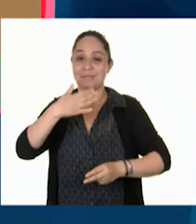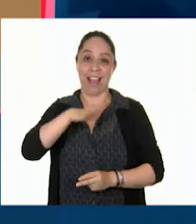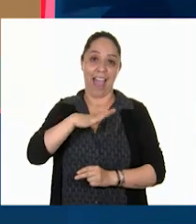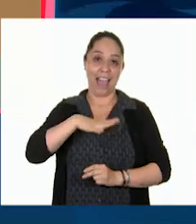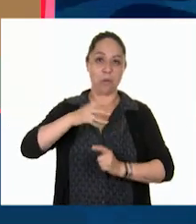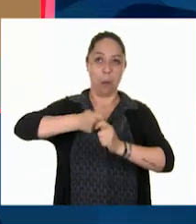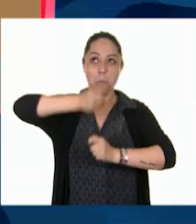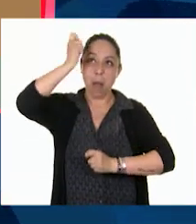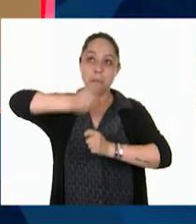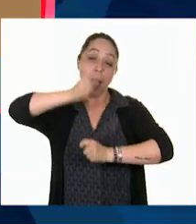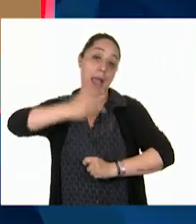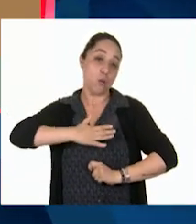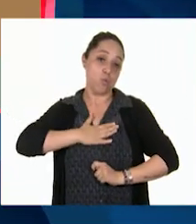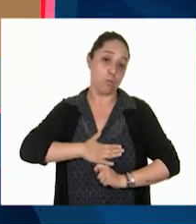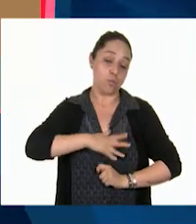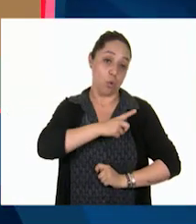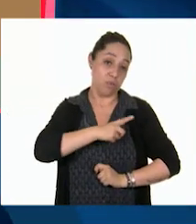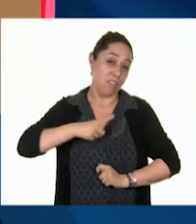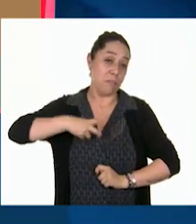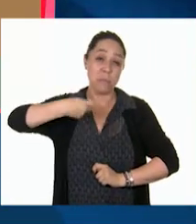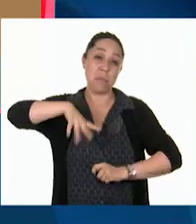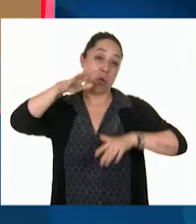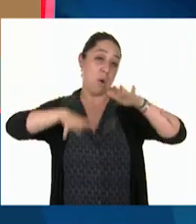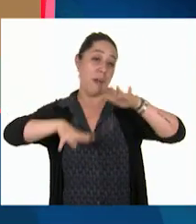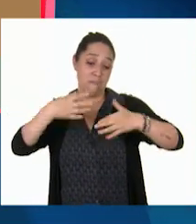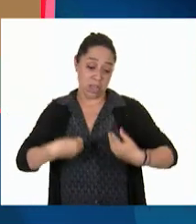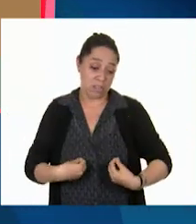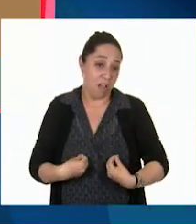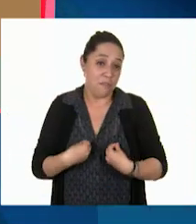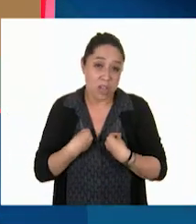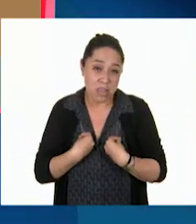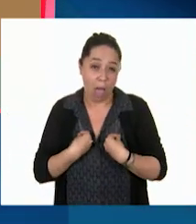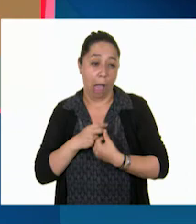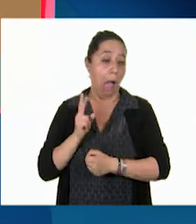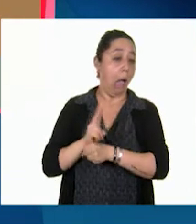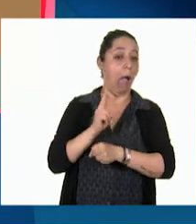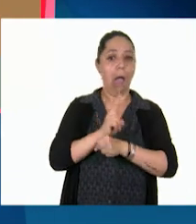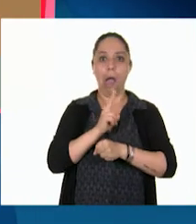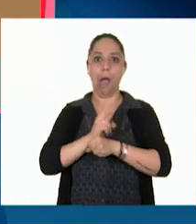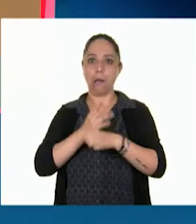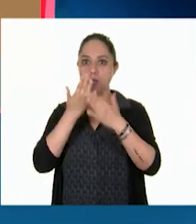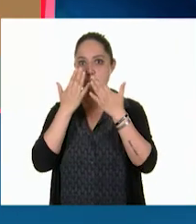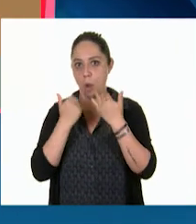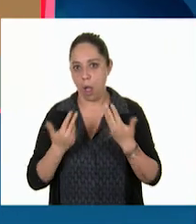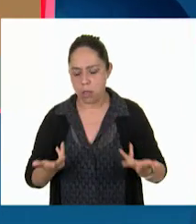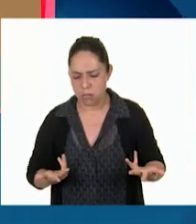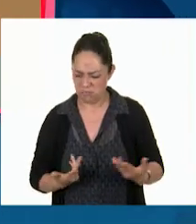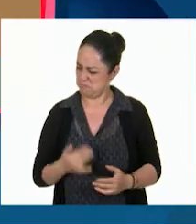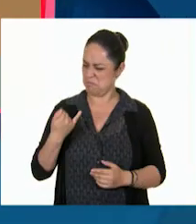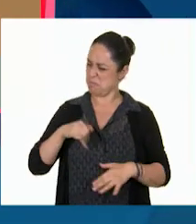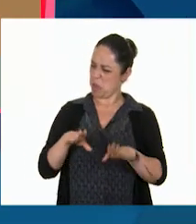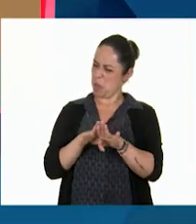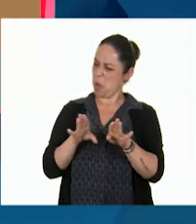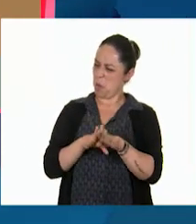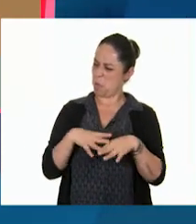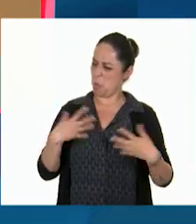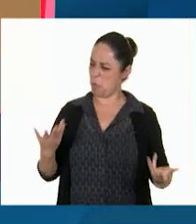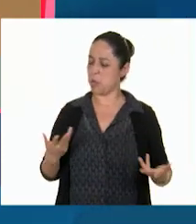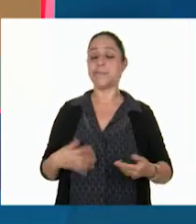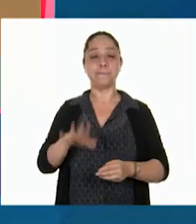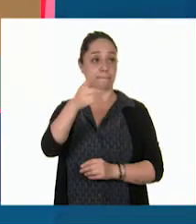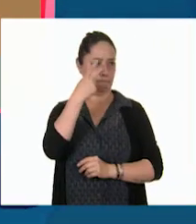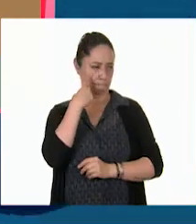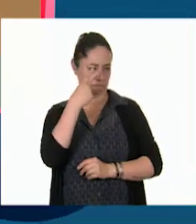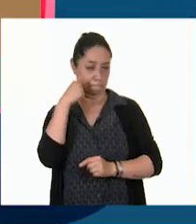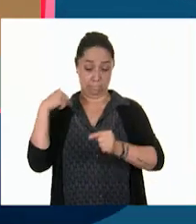justo. En la vida a veces no hay árbitro. ¿Y a qué te refieres con eso, Cupertino? ¿Qué pasó? Pues, fíjese,